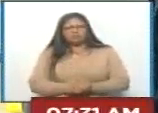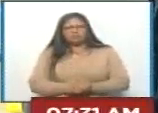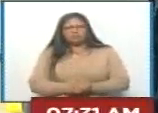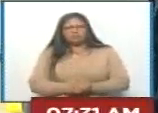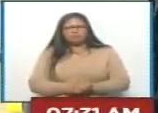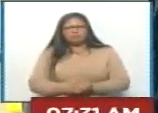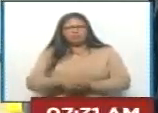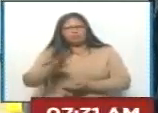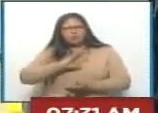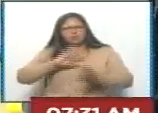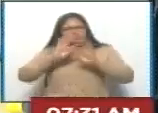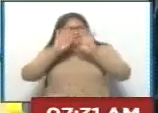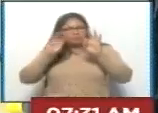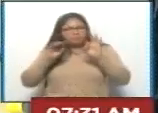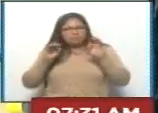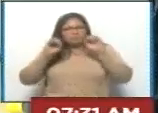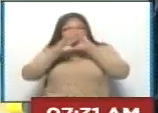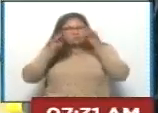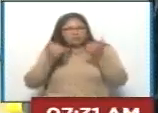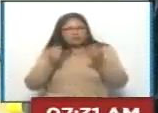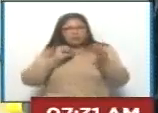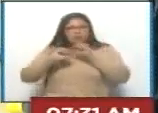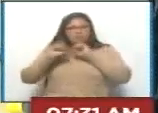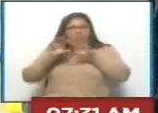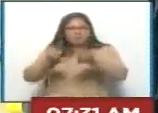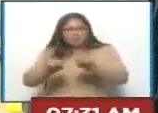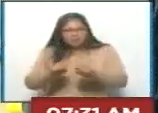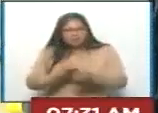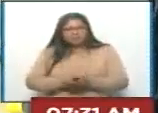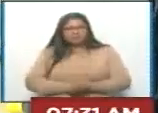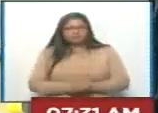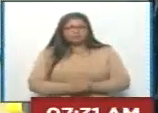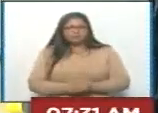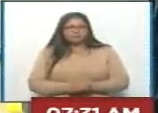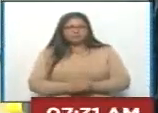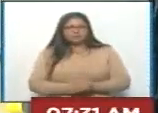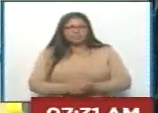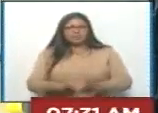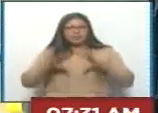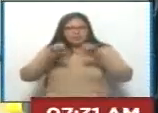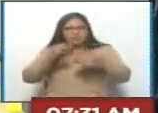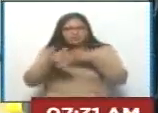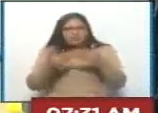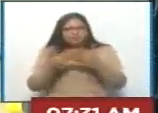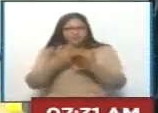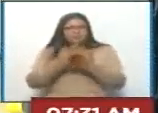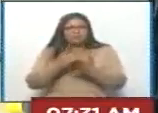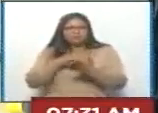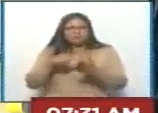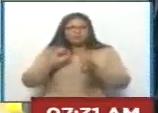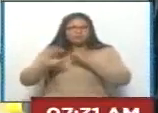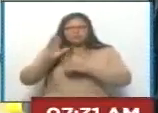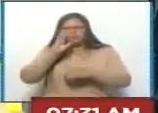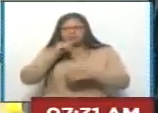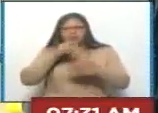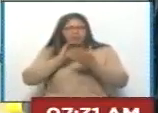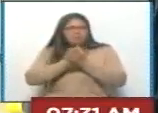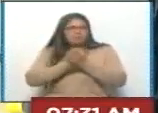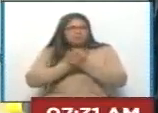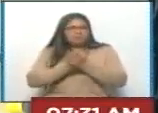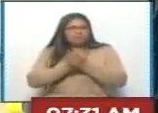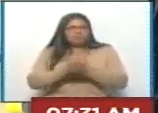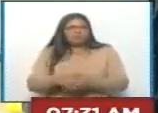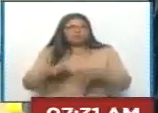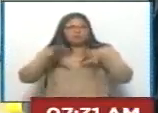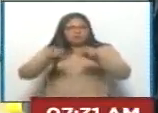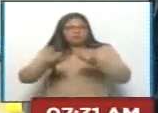un claro contenido antiimperialista. El imperialismo siempre va a ser nuestro enemigo. El imperialismo sostuvo